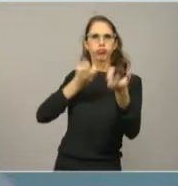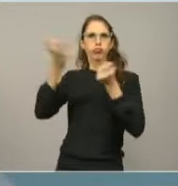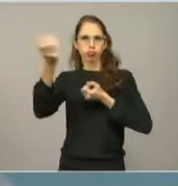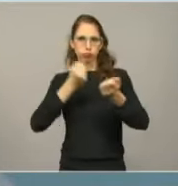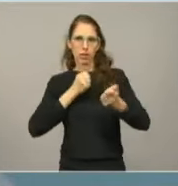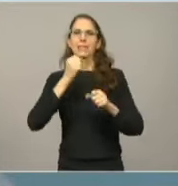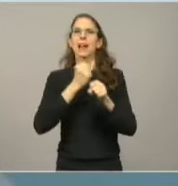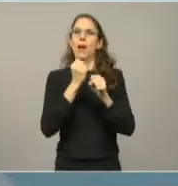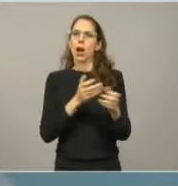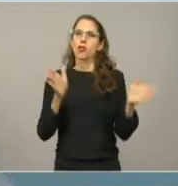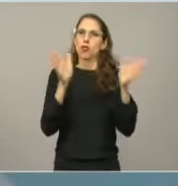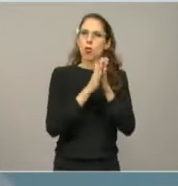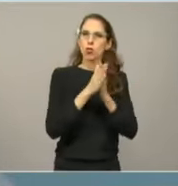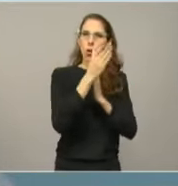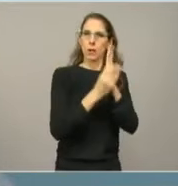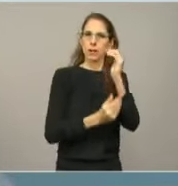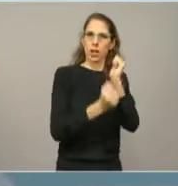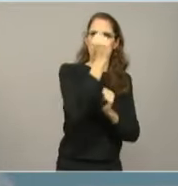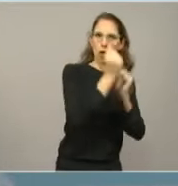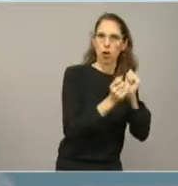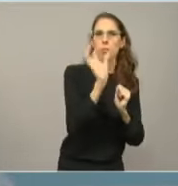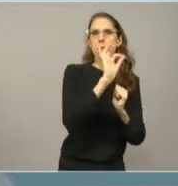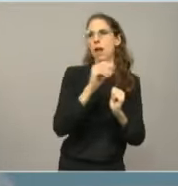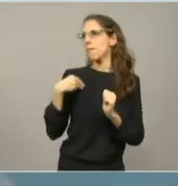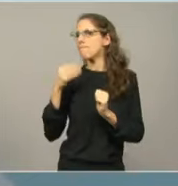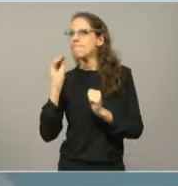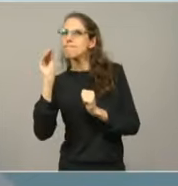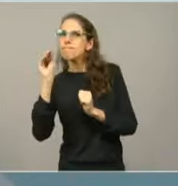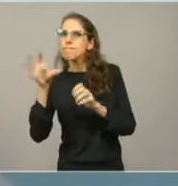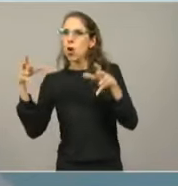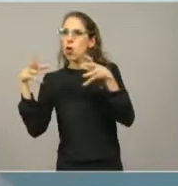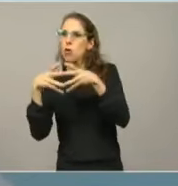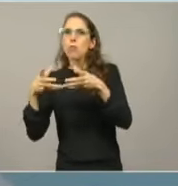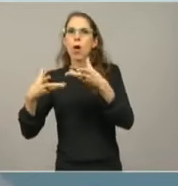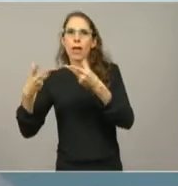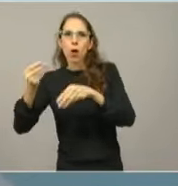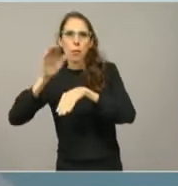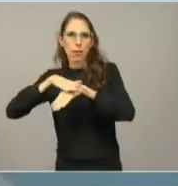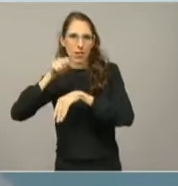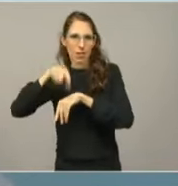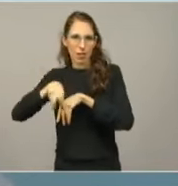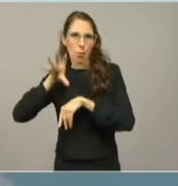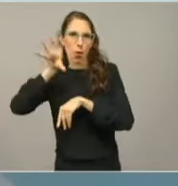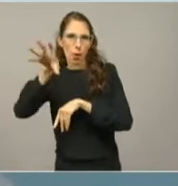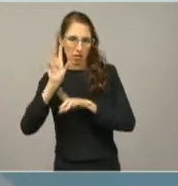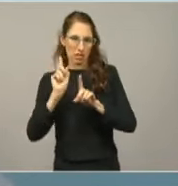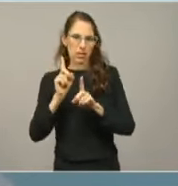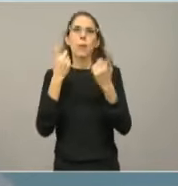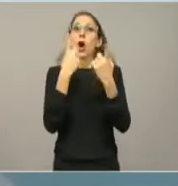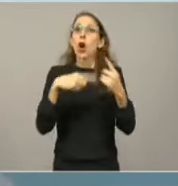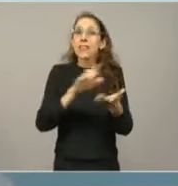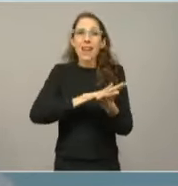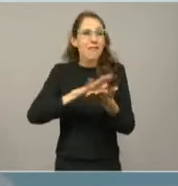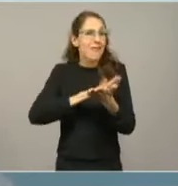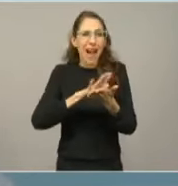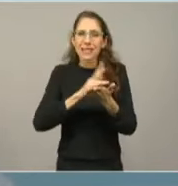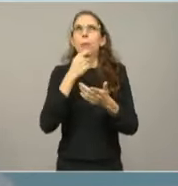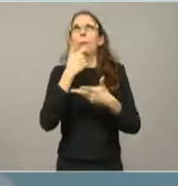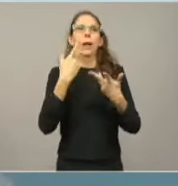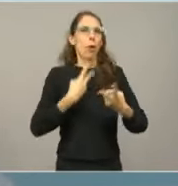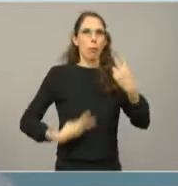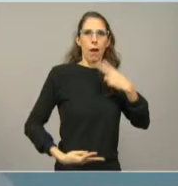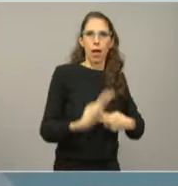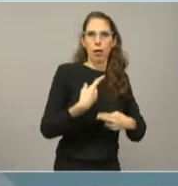Ministerio de economía organismo de compras de la provincia eh pero no ha faltado insumos básicos insumos elementales quirúrgicos de atención eso hemos